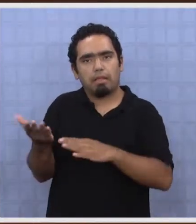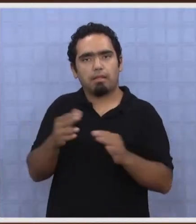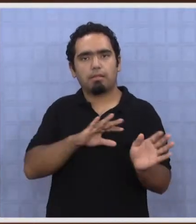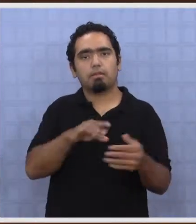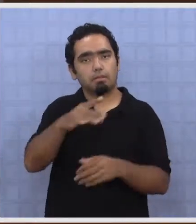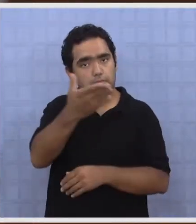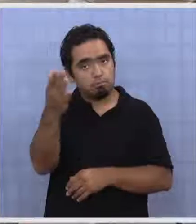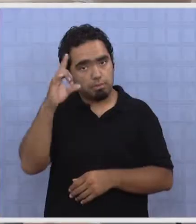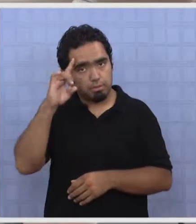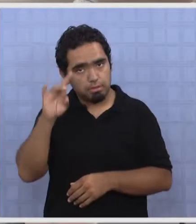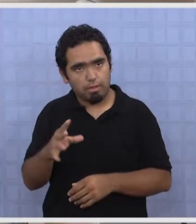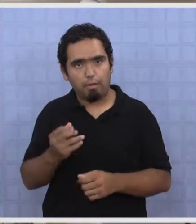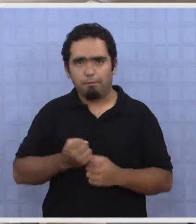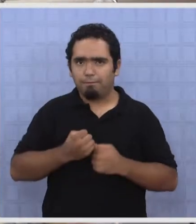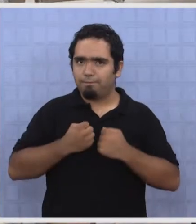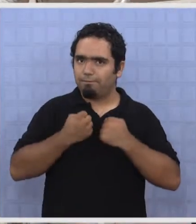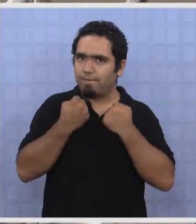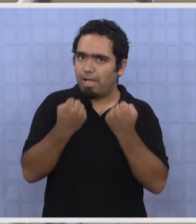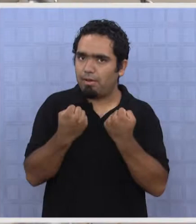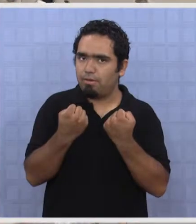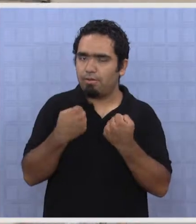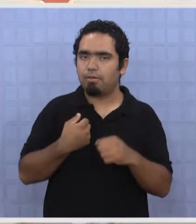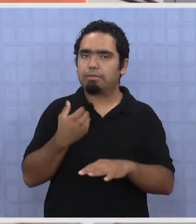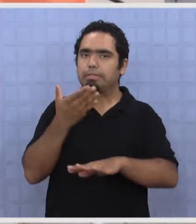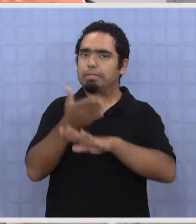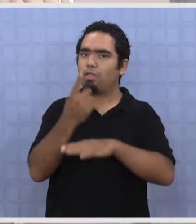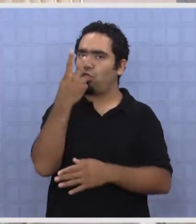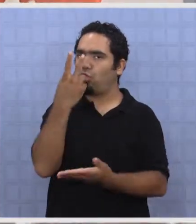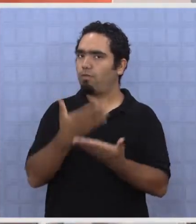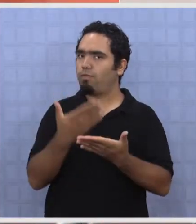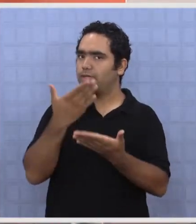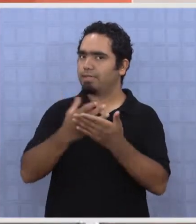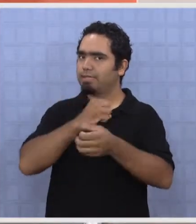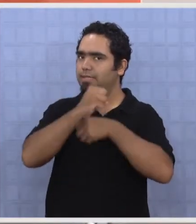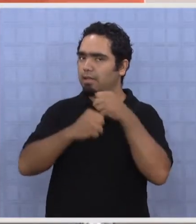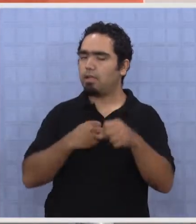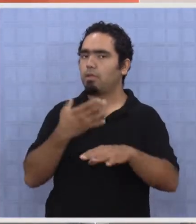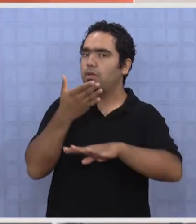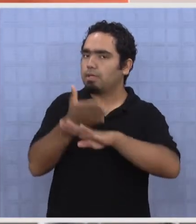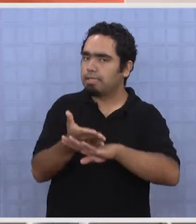sabe entonces, ármese de valor visitando al menos 2 veces al año a su